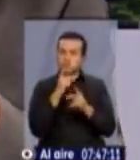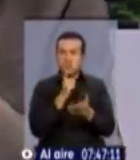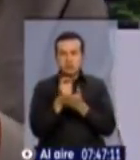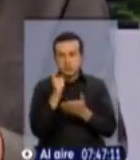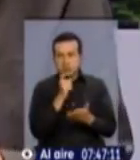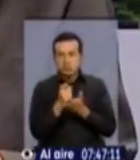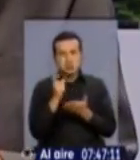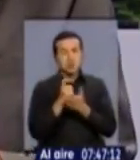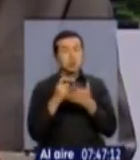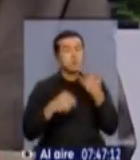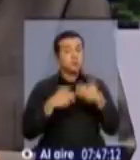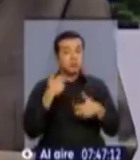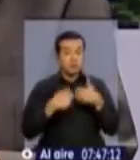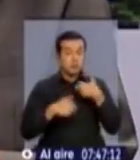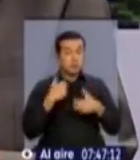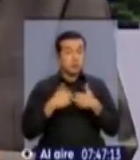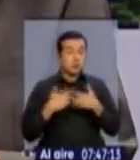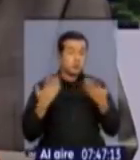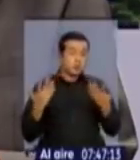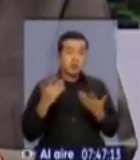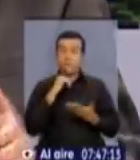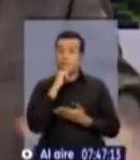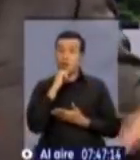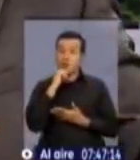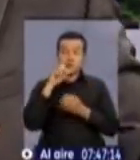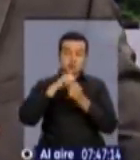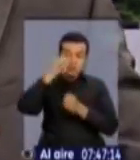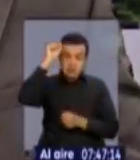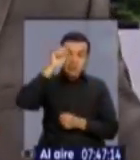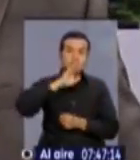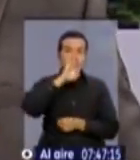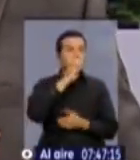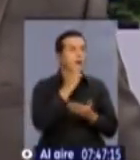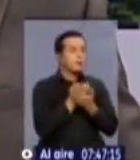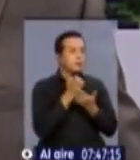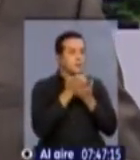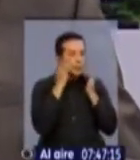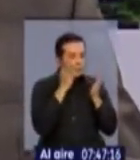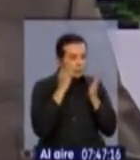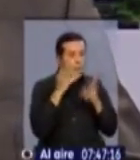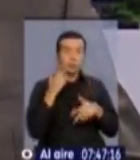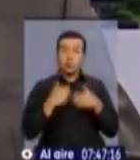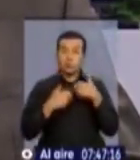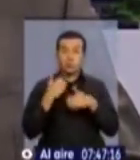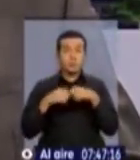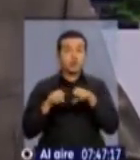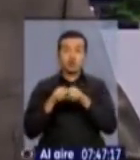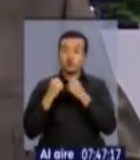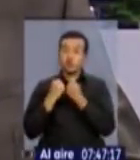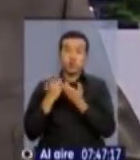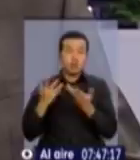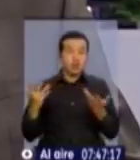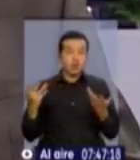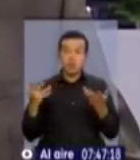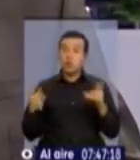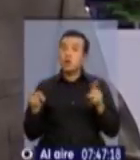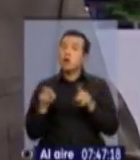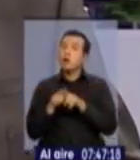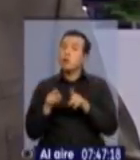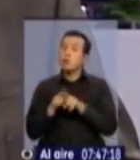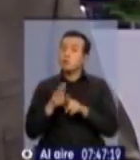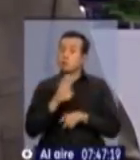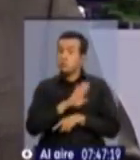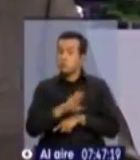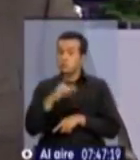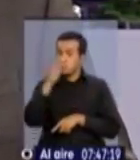problema sociológico carlos que no se ha querido ver siempre se ha visto desde el lado económico hay un problema sociológico tiene también ese sector una cultura de